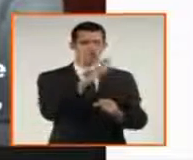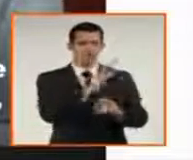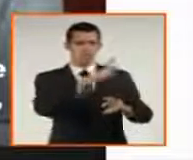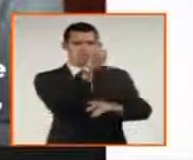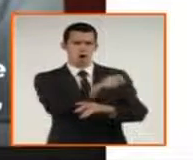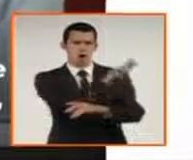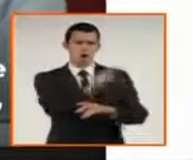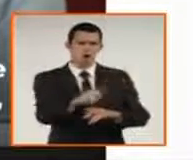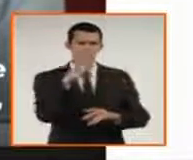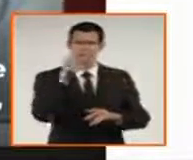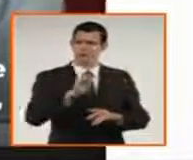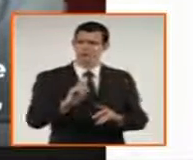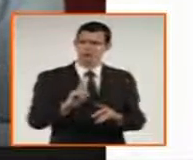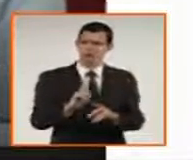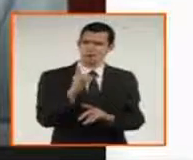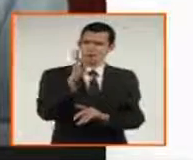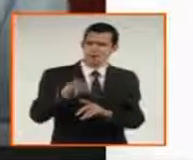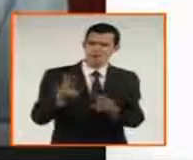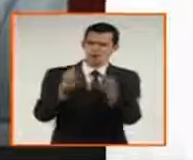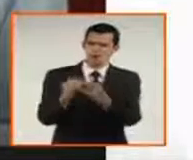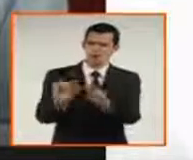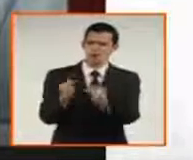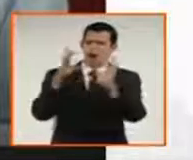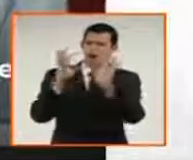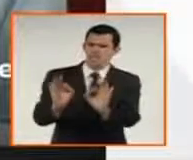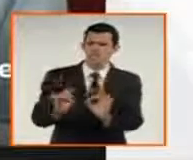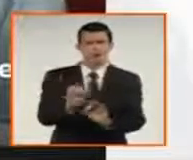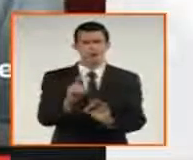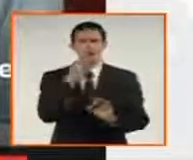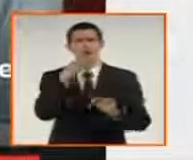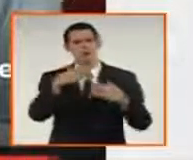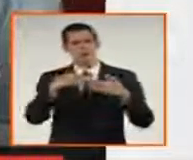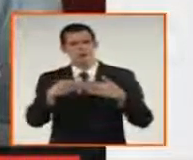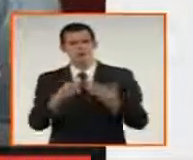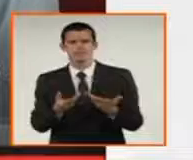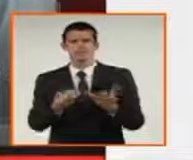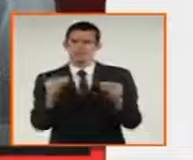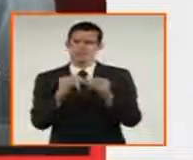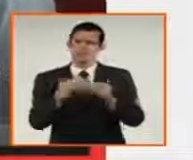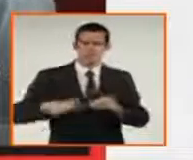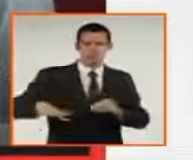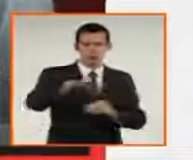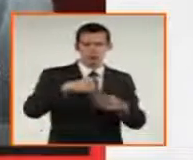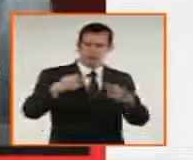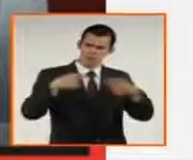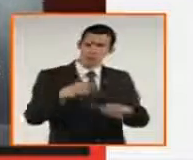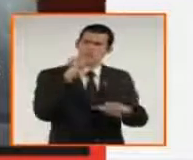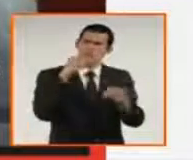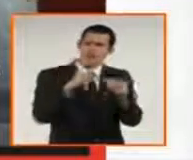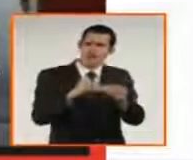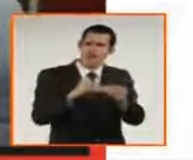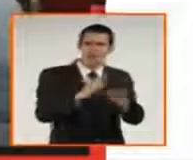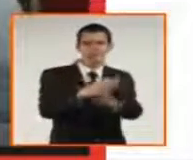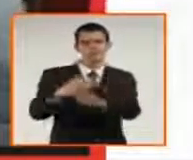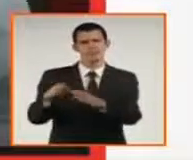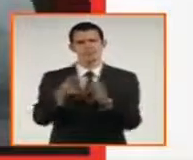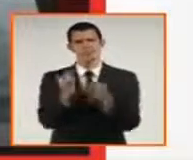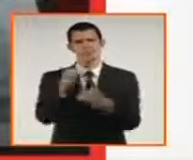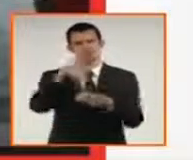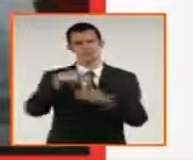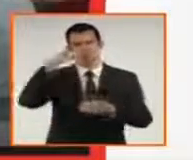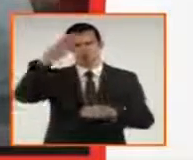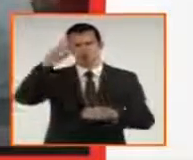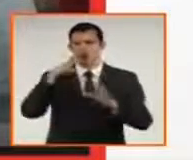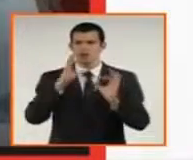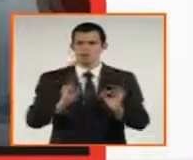que sea su familia, al contrario, es un código que tiene en cuenta los derechos que deben tener todos los tipos de familias que hay en el país. Por lo tanto, es un